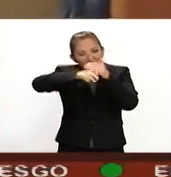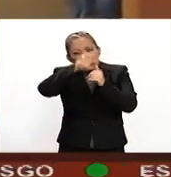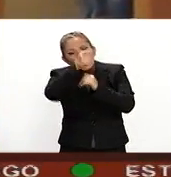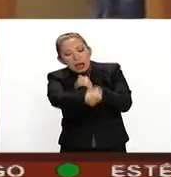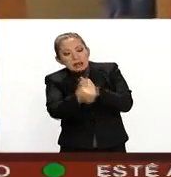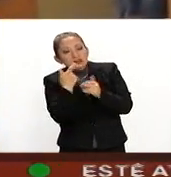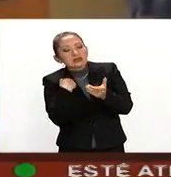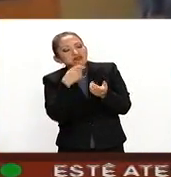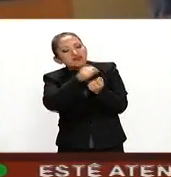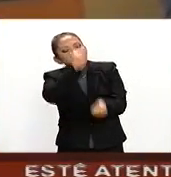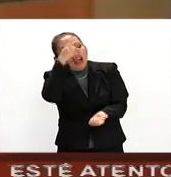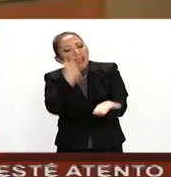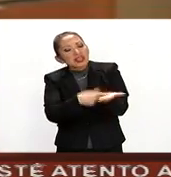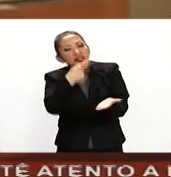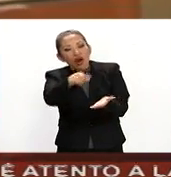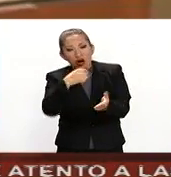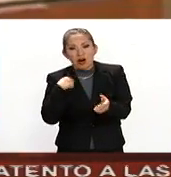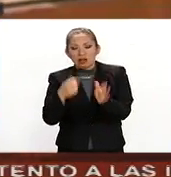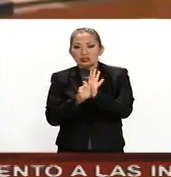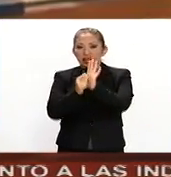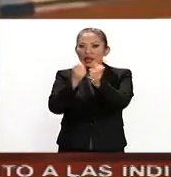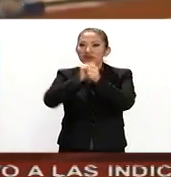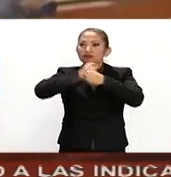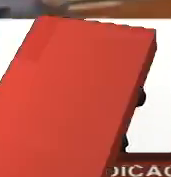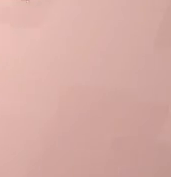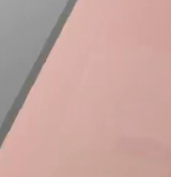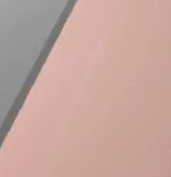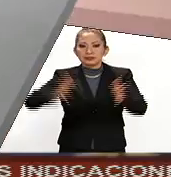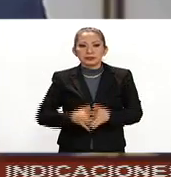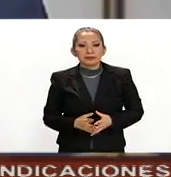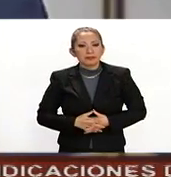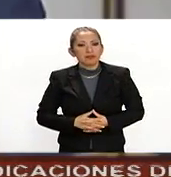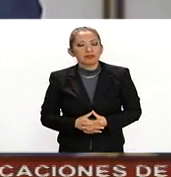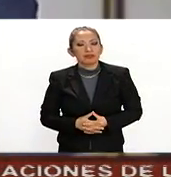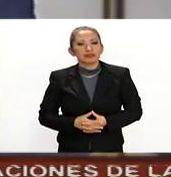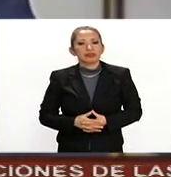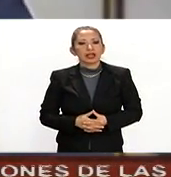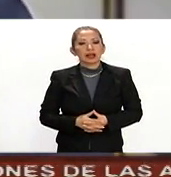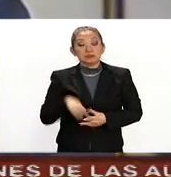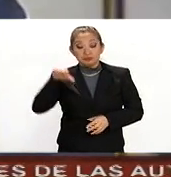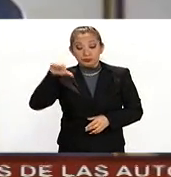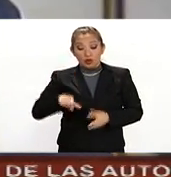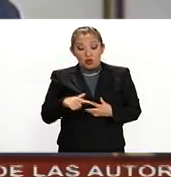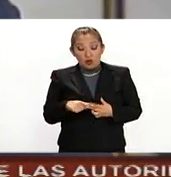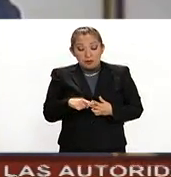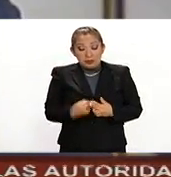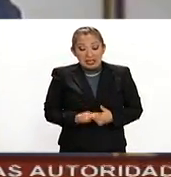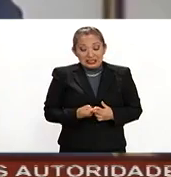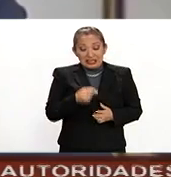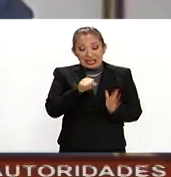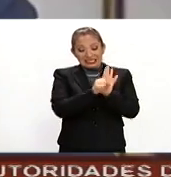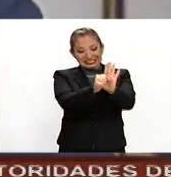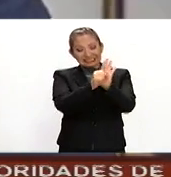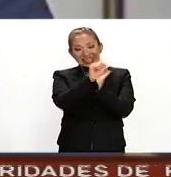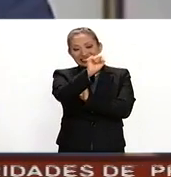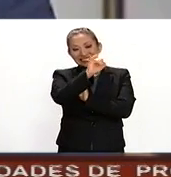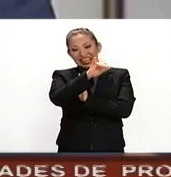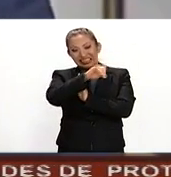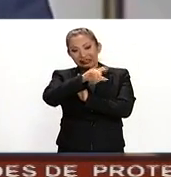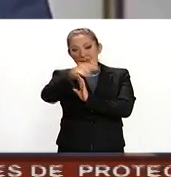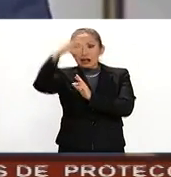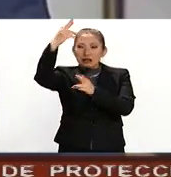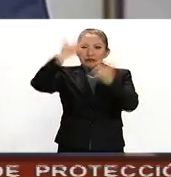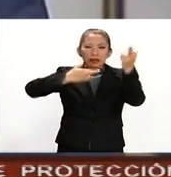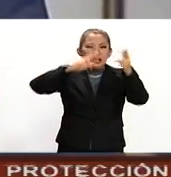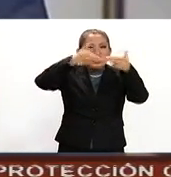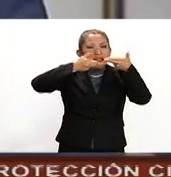a esos contenidos por medio de la señal abierta. A partir de hoy, la señal será recibida